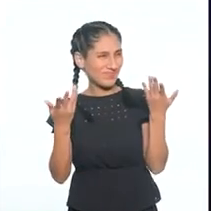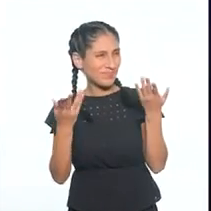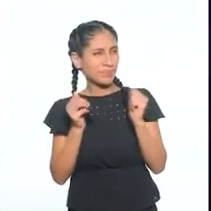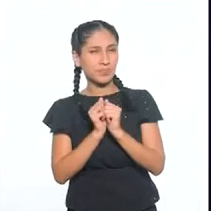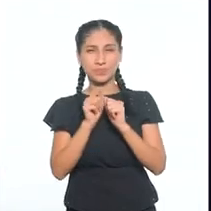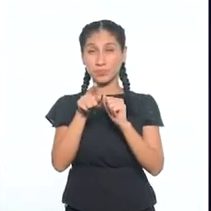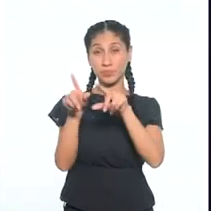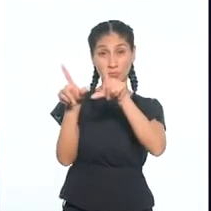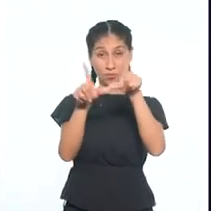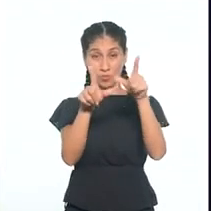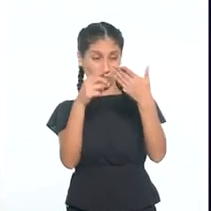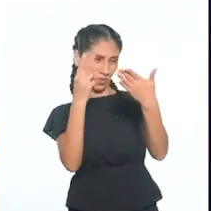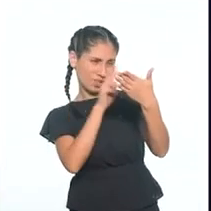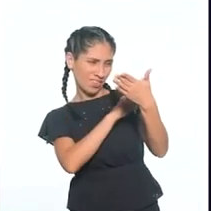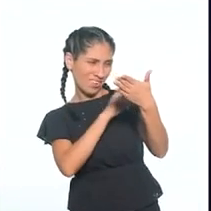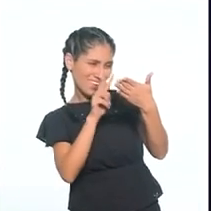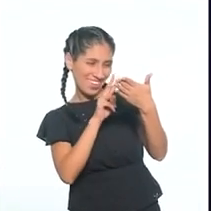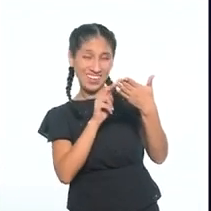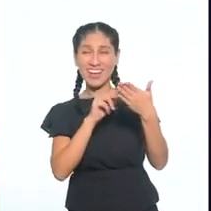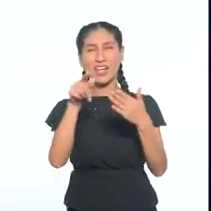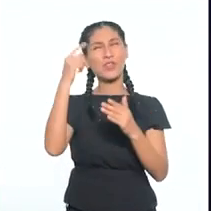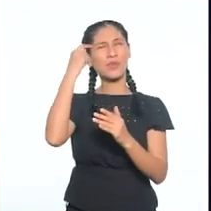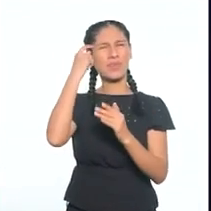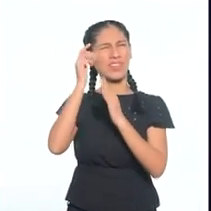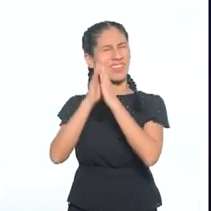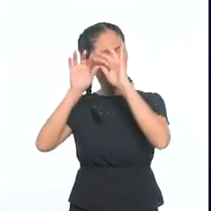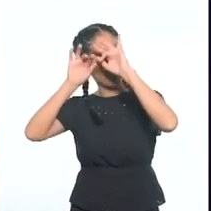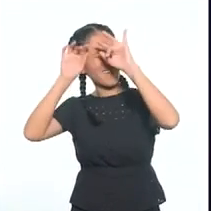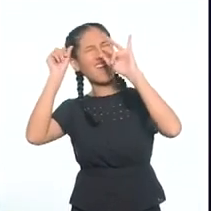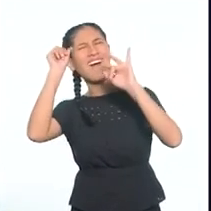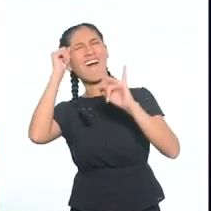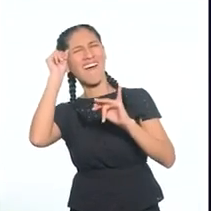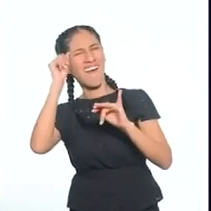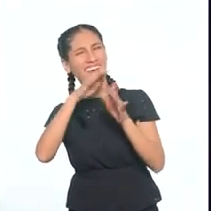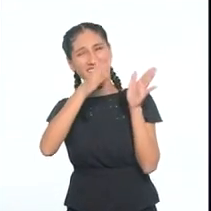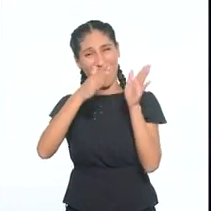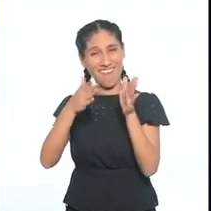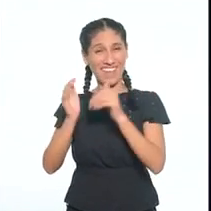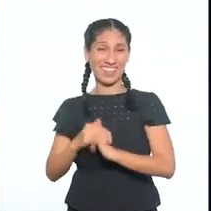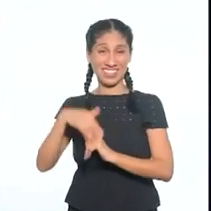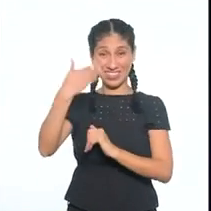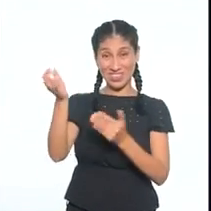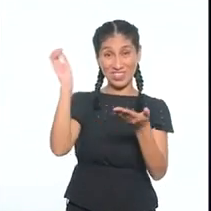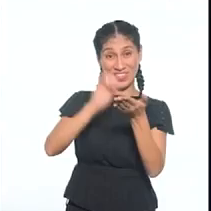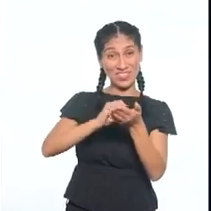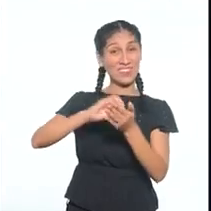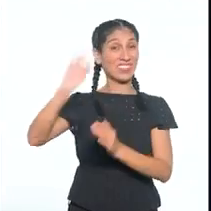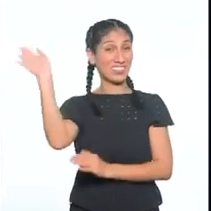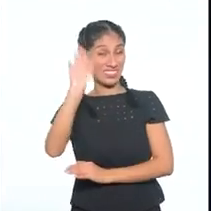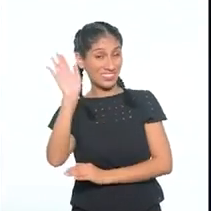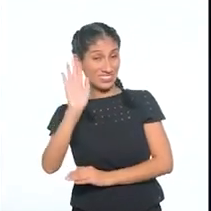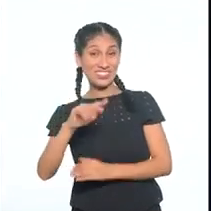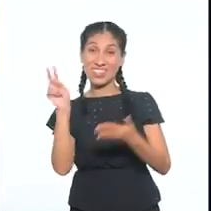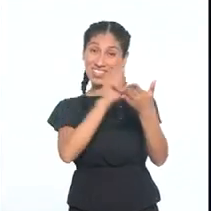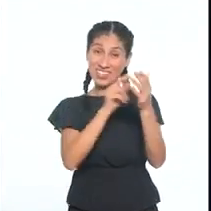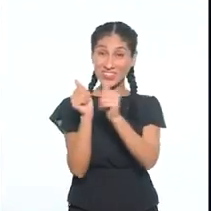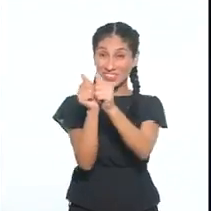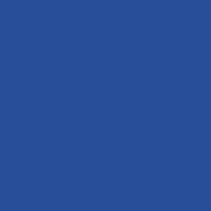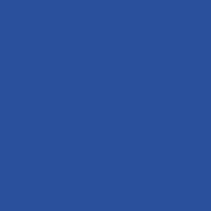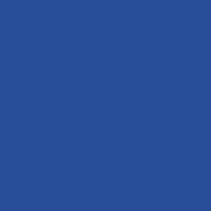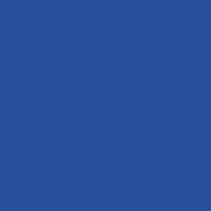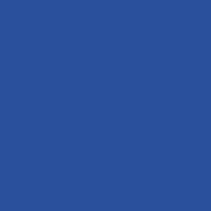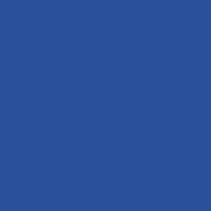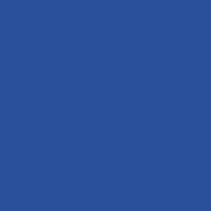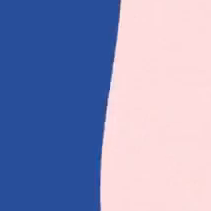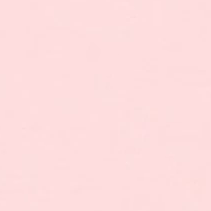seguramente disfrutarás mucho a trayendo a tu mente estos momentos nos vemos la próxima semana en leemos